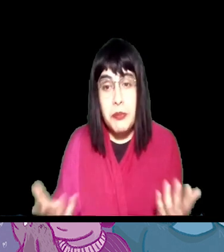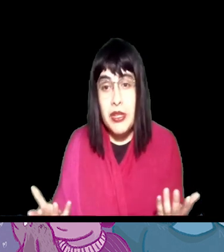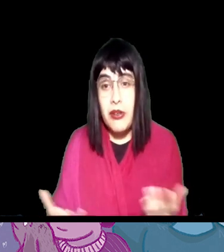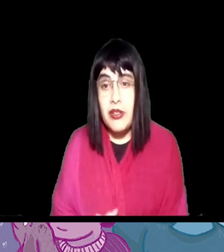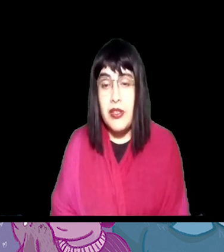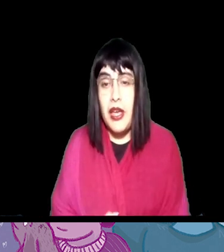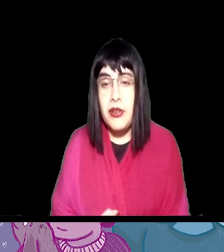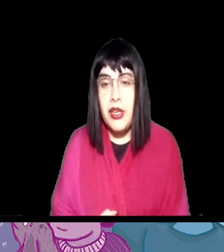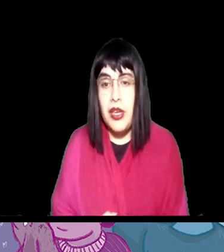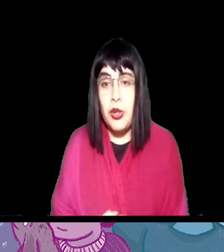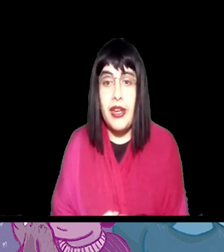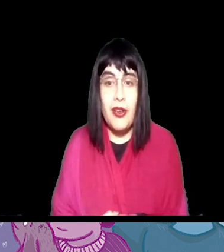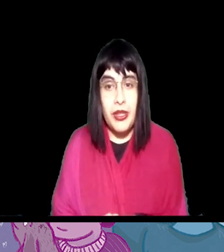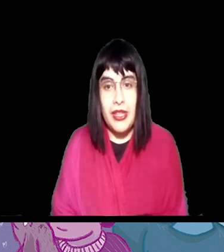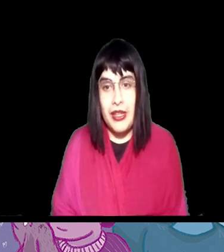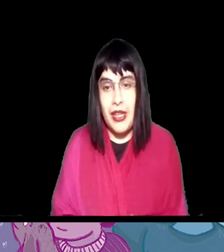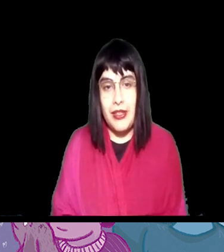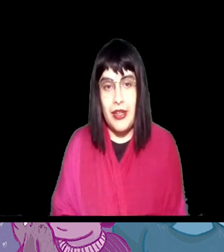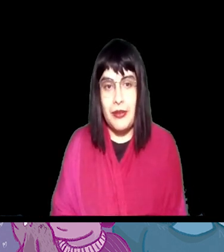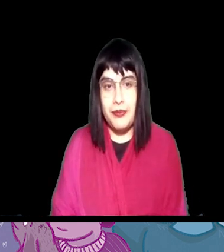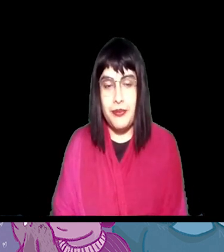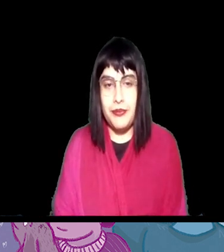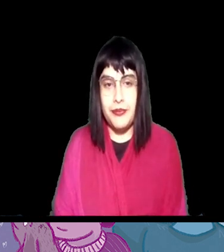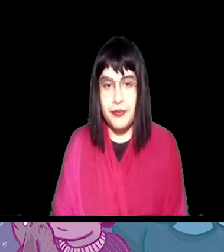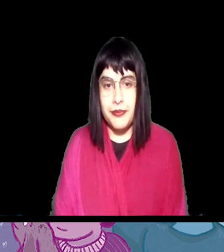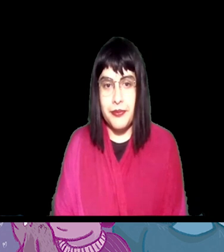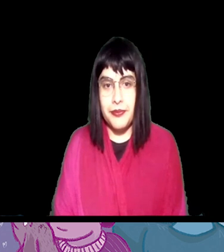qué otras cosas pasaron ese año que nos quieras comentar, que quieras destacar?